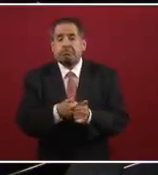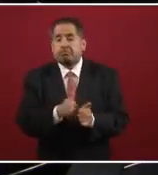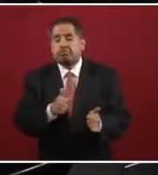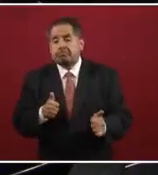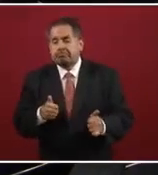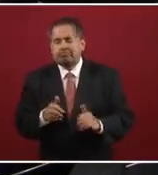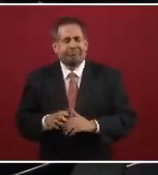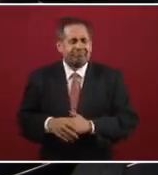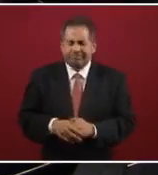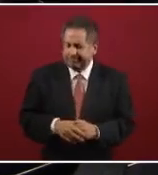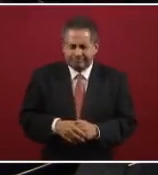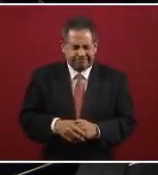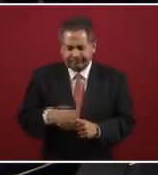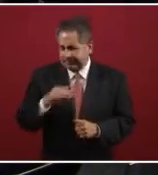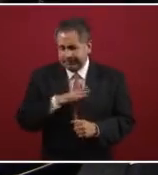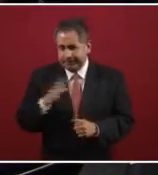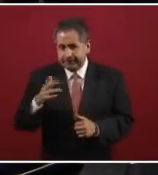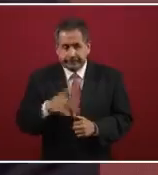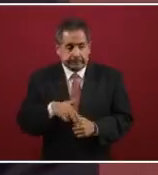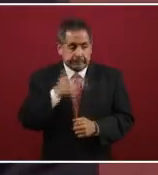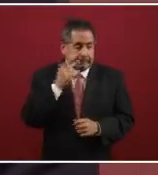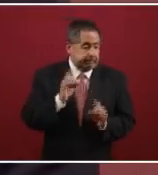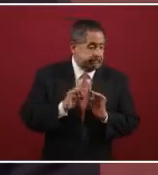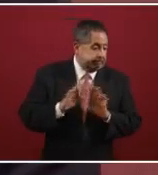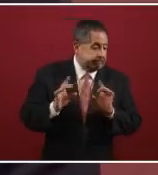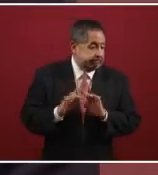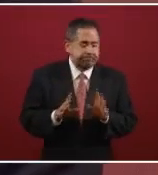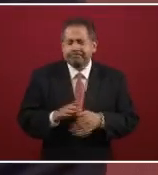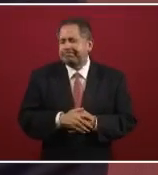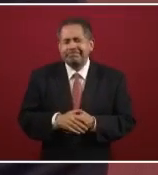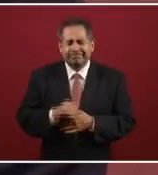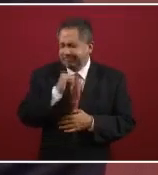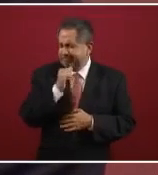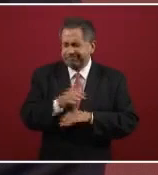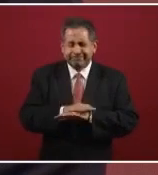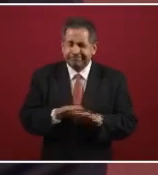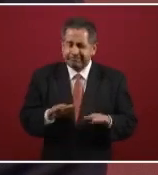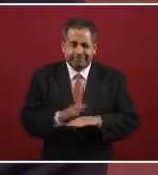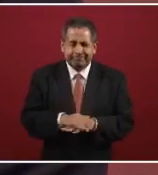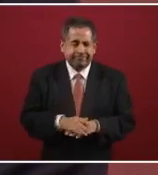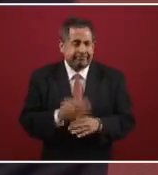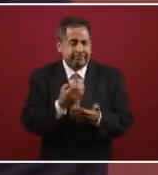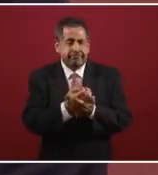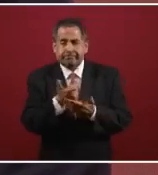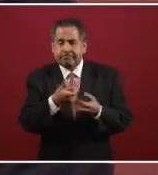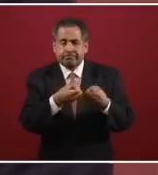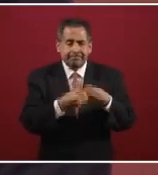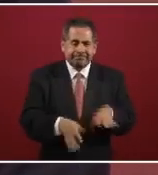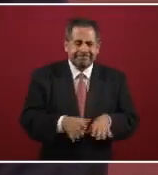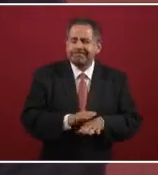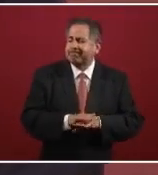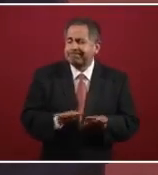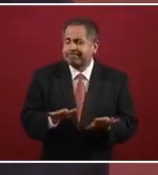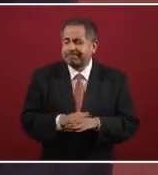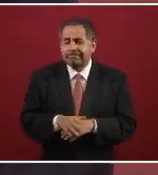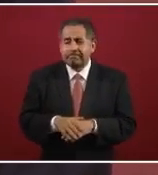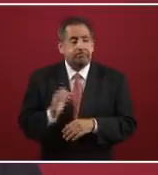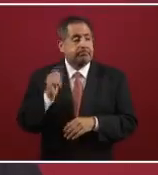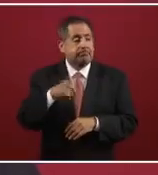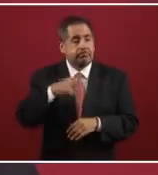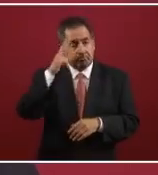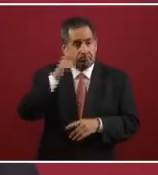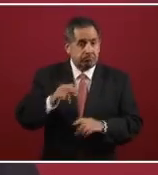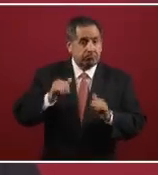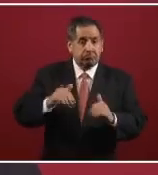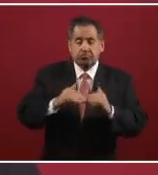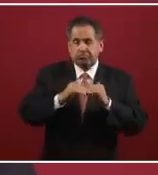ningún riesgo ni para la economía ni para la estabilidad